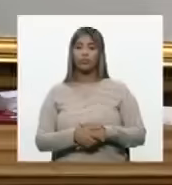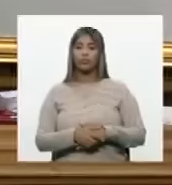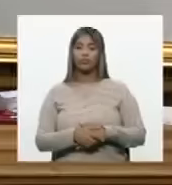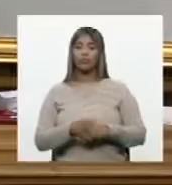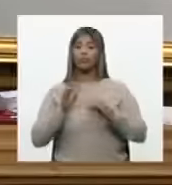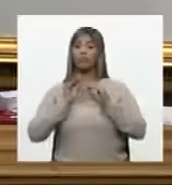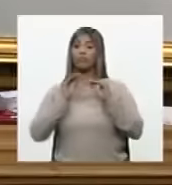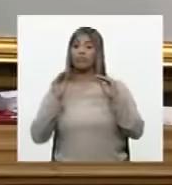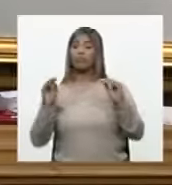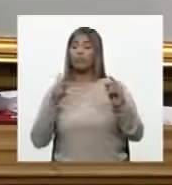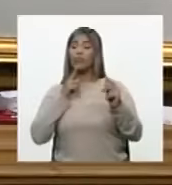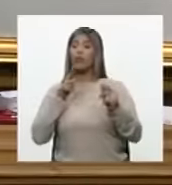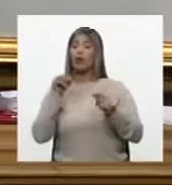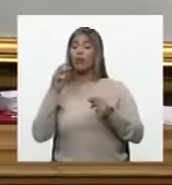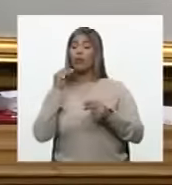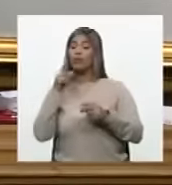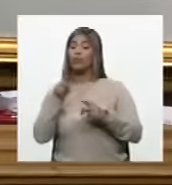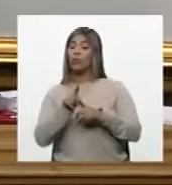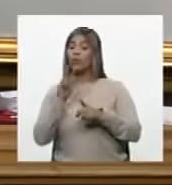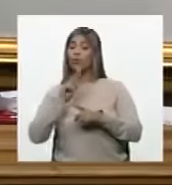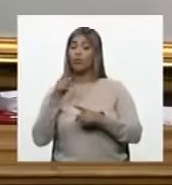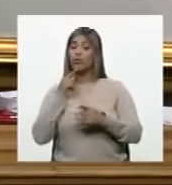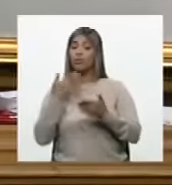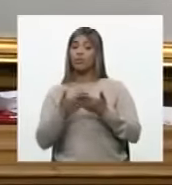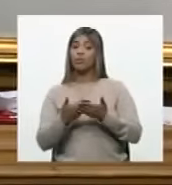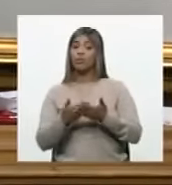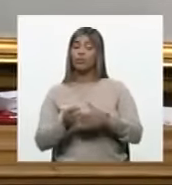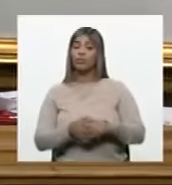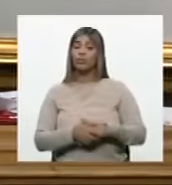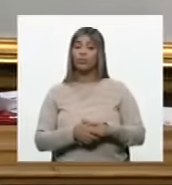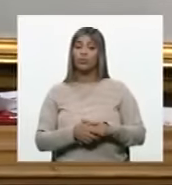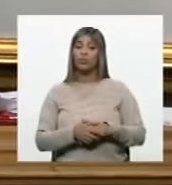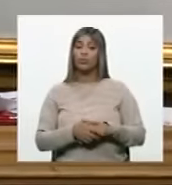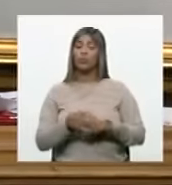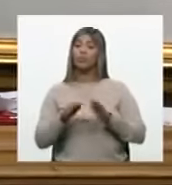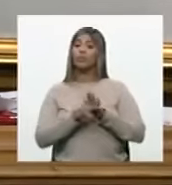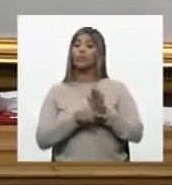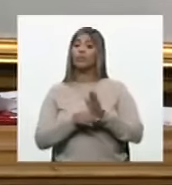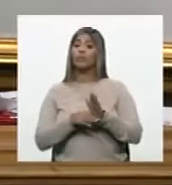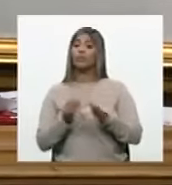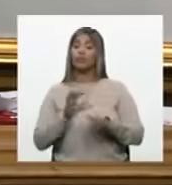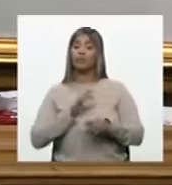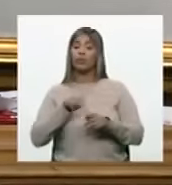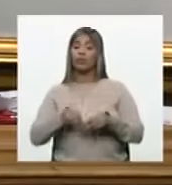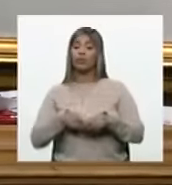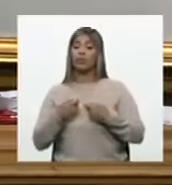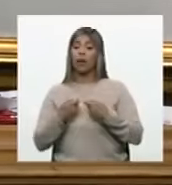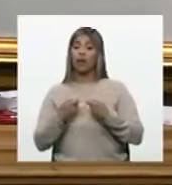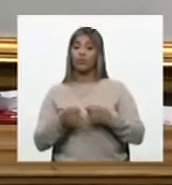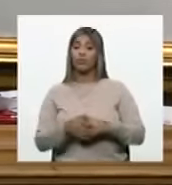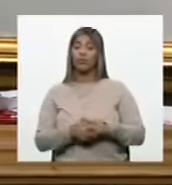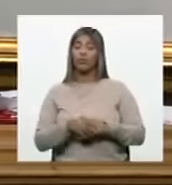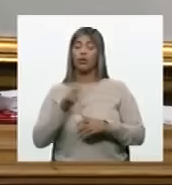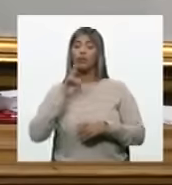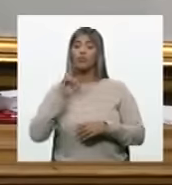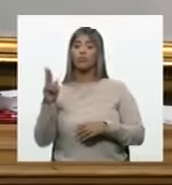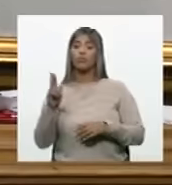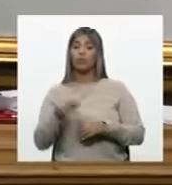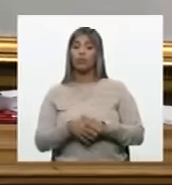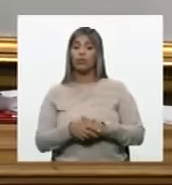Instar a la Procuraduría General de la República para que efectúen solicitud de medida cautelar innominada por daños y perjuicios a la